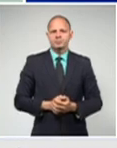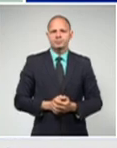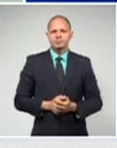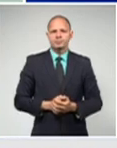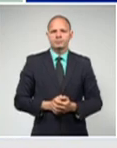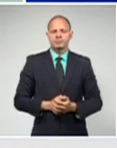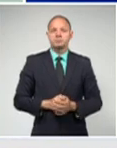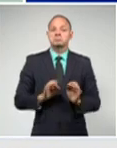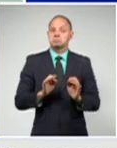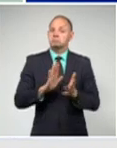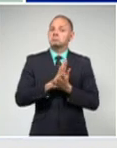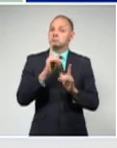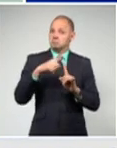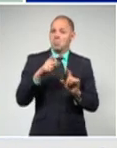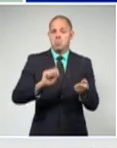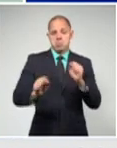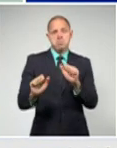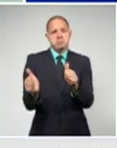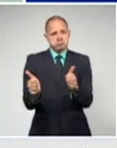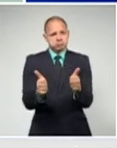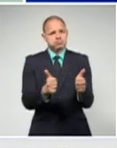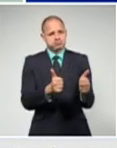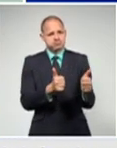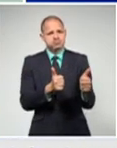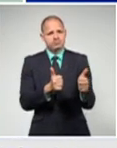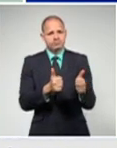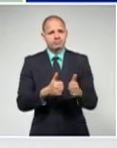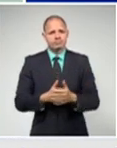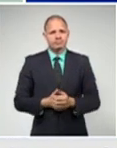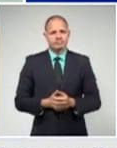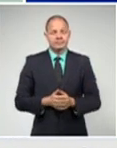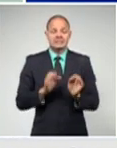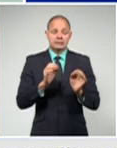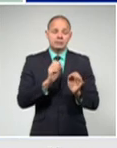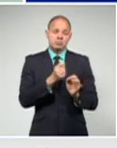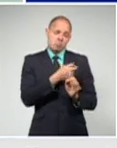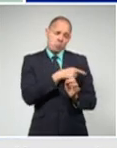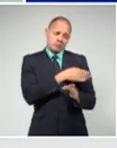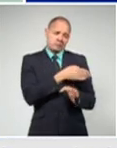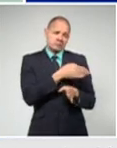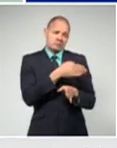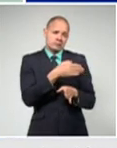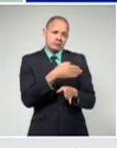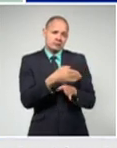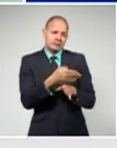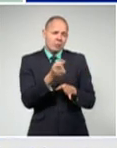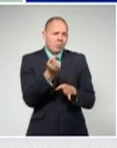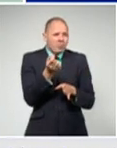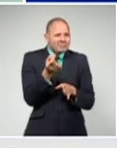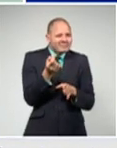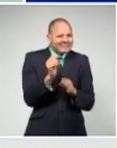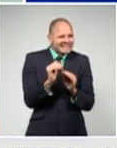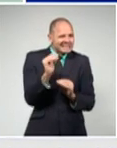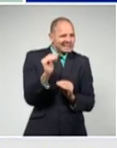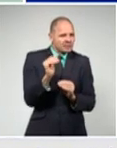provincia que mantiene control de la pandemia, aunque en los últimos días ha tenido un número